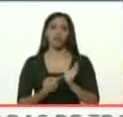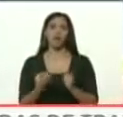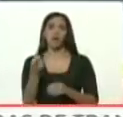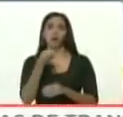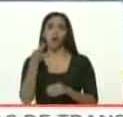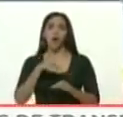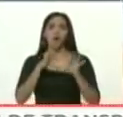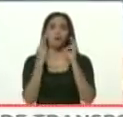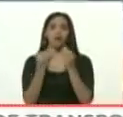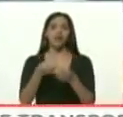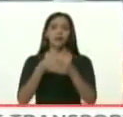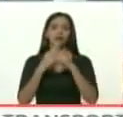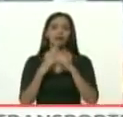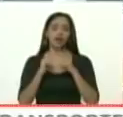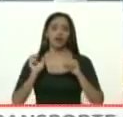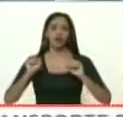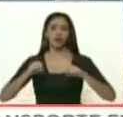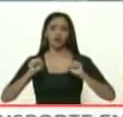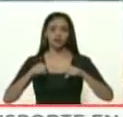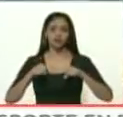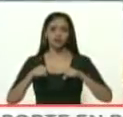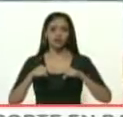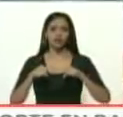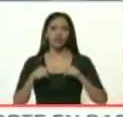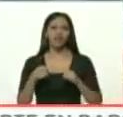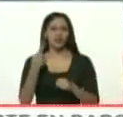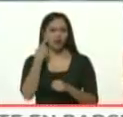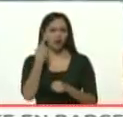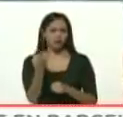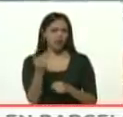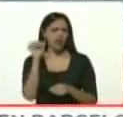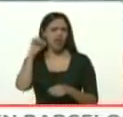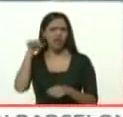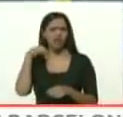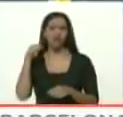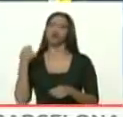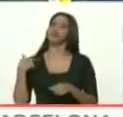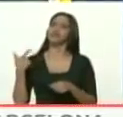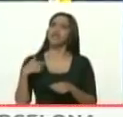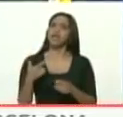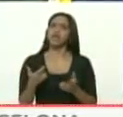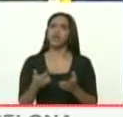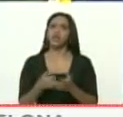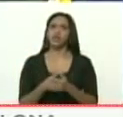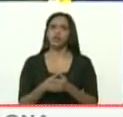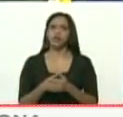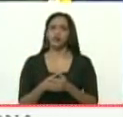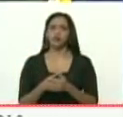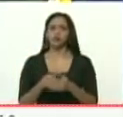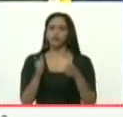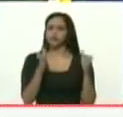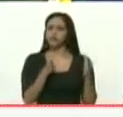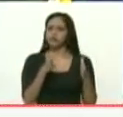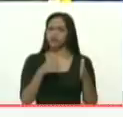que le prestara el vehículo, que nos llamó la atención en el video, que tiene un stop del lado izquierdo